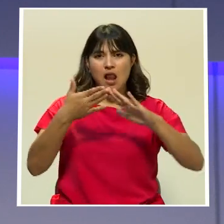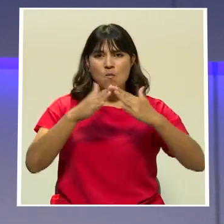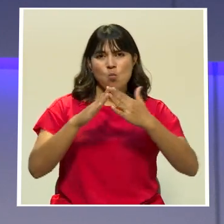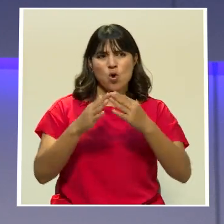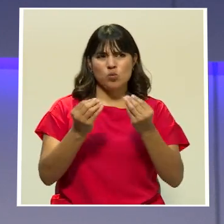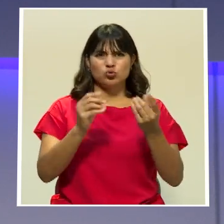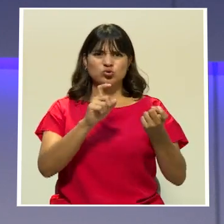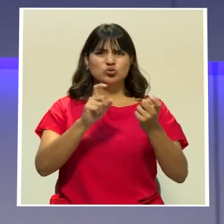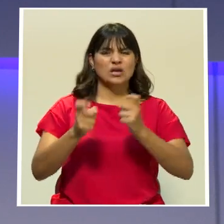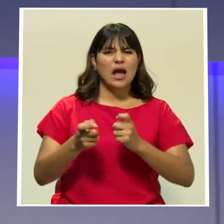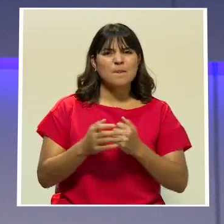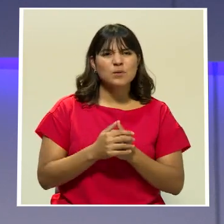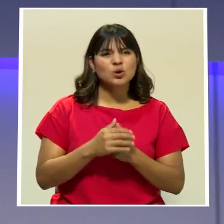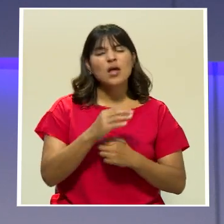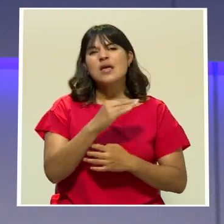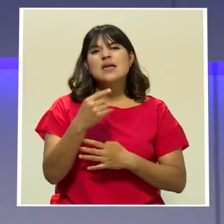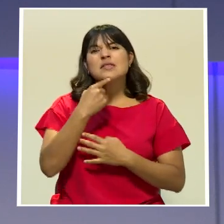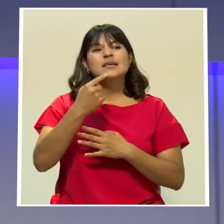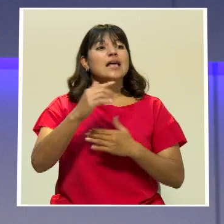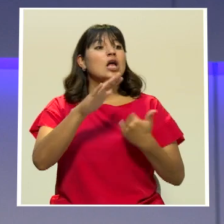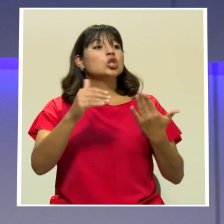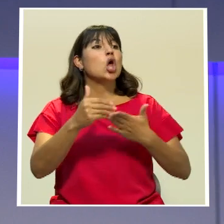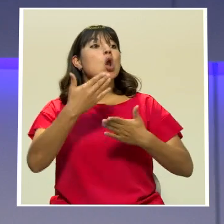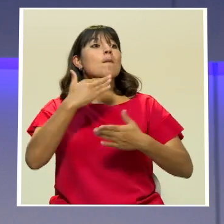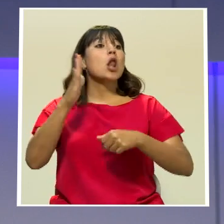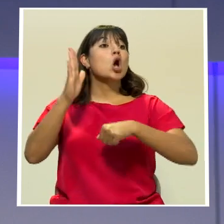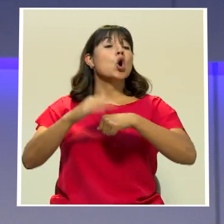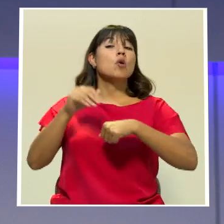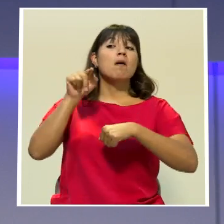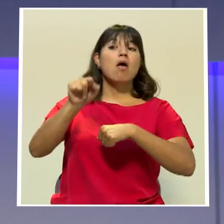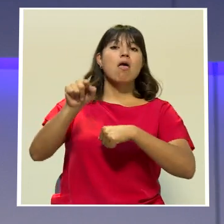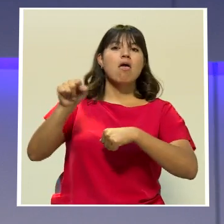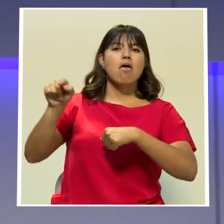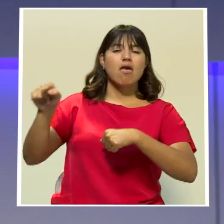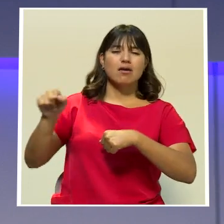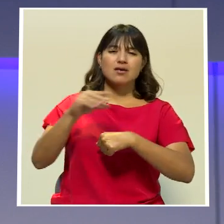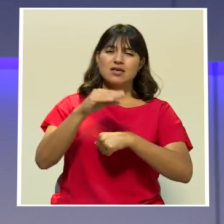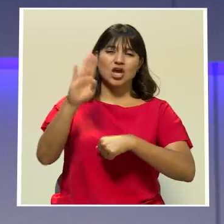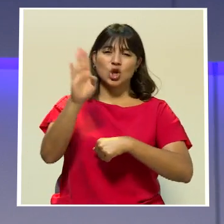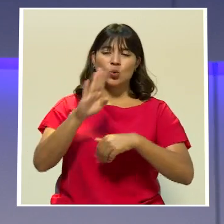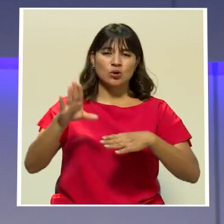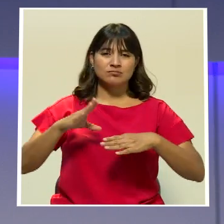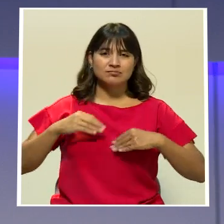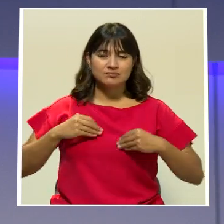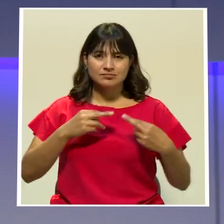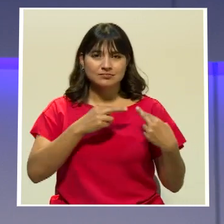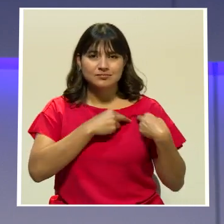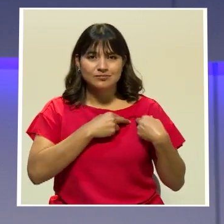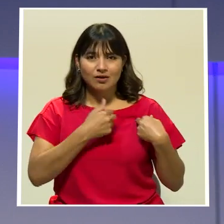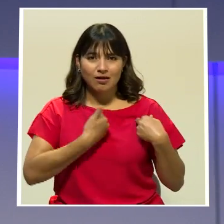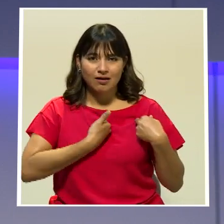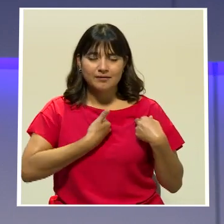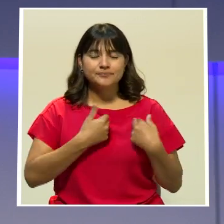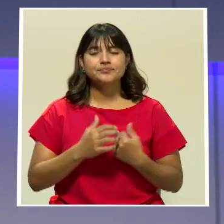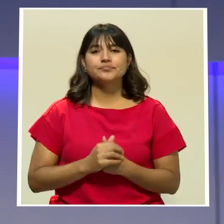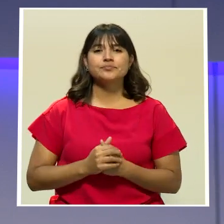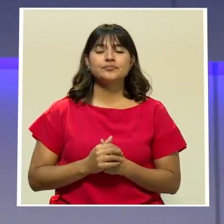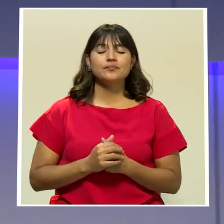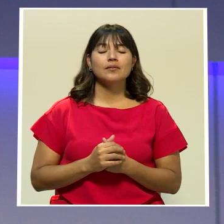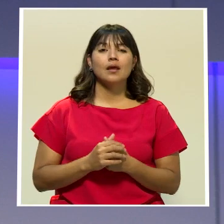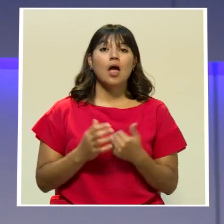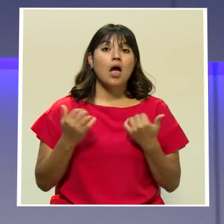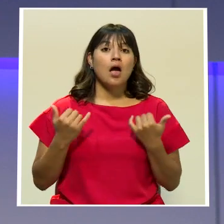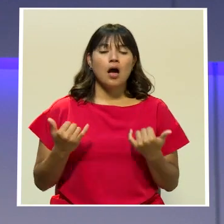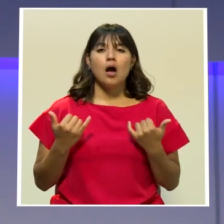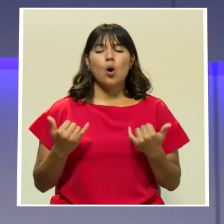que pasaba a sus rivales sin asumir ni una pizca de culpa para ellos mismos. En estos